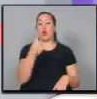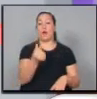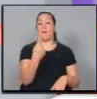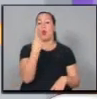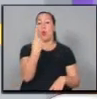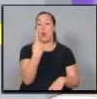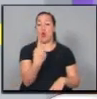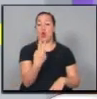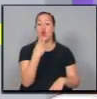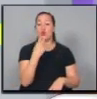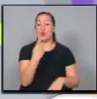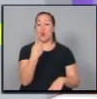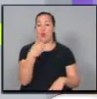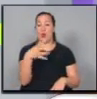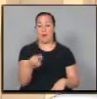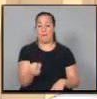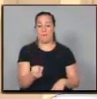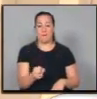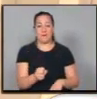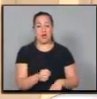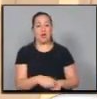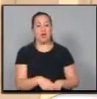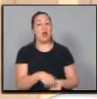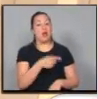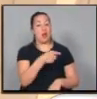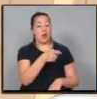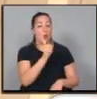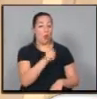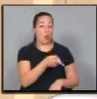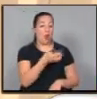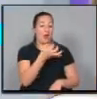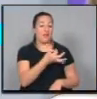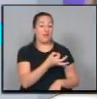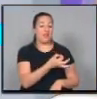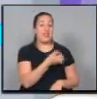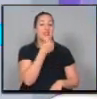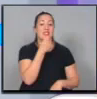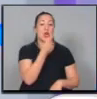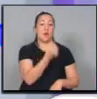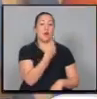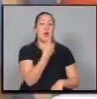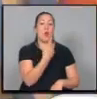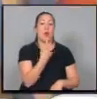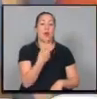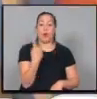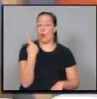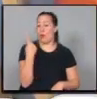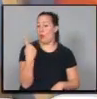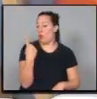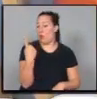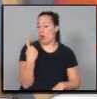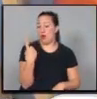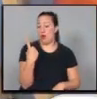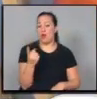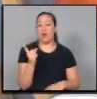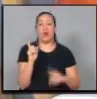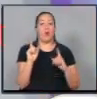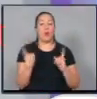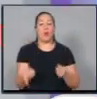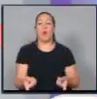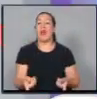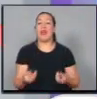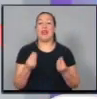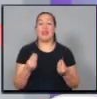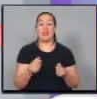11 pesos un limoncito. A vos te va bien chiquitito. Que compras limones igual. No, bien, bueno, uno. ¡Uno! ¡No importa! ¡Uno! Pero, no, ahora, uno. Lo que hace ruido es